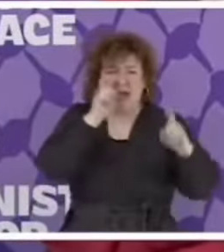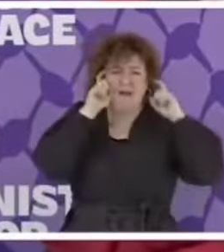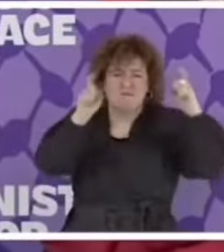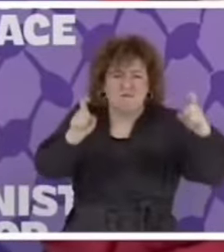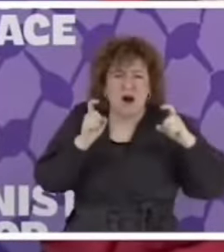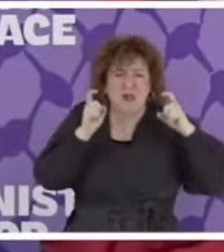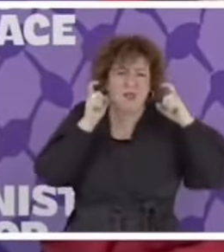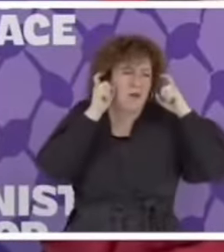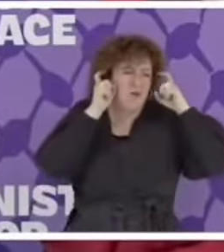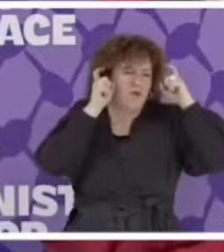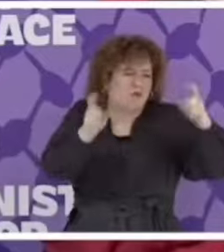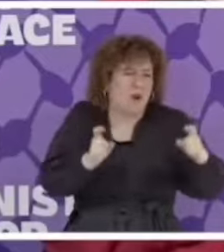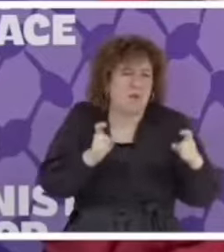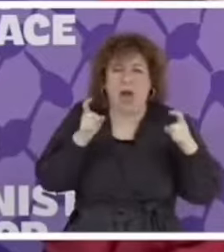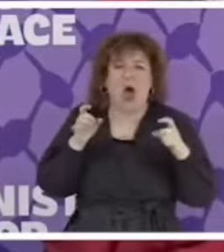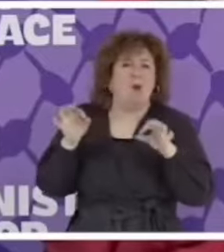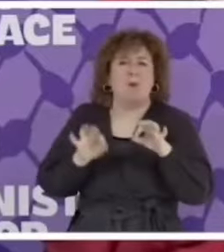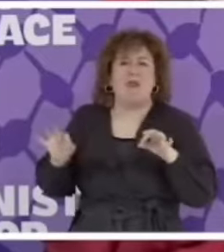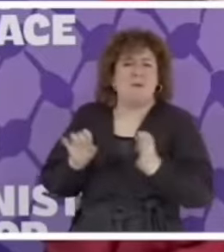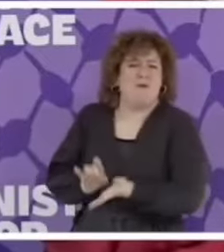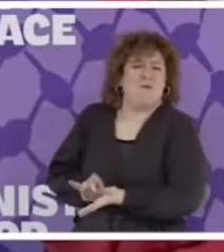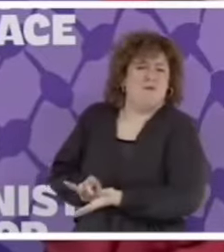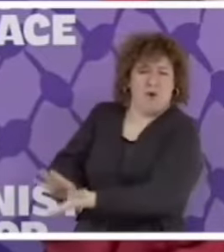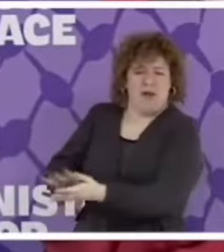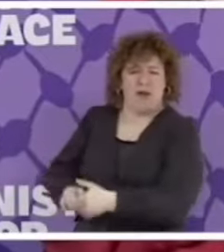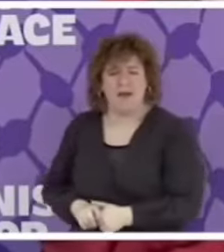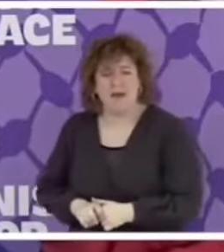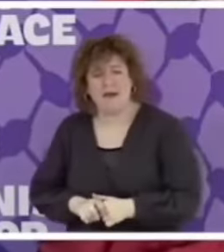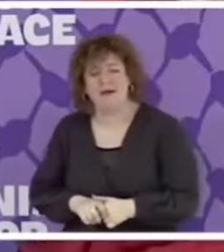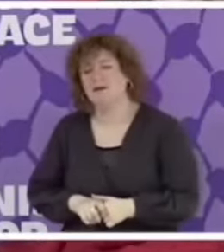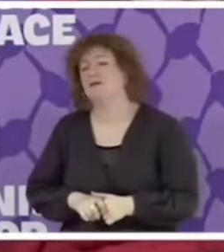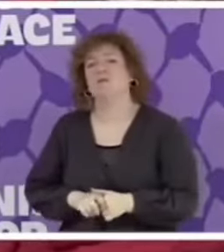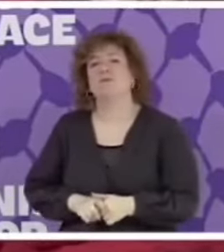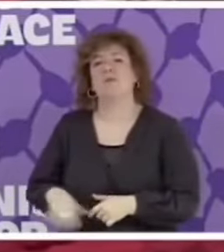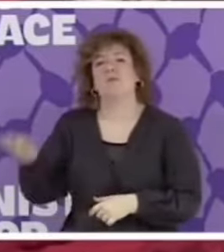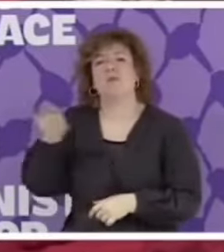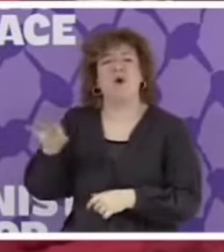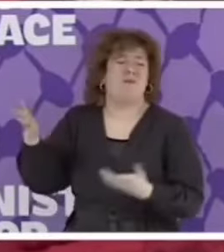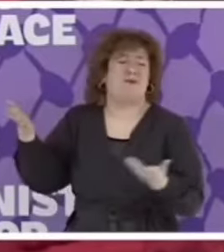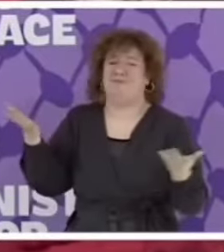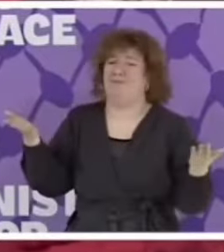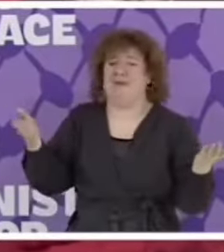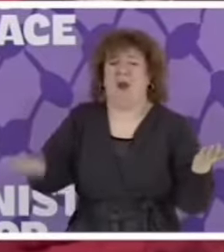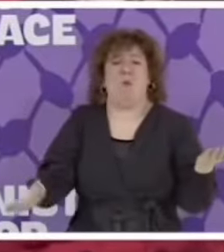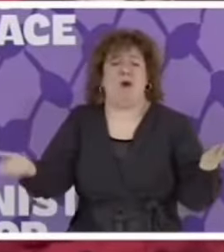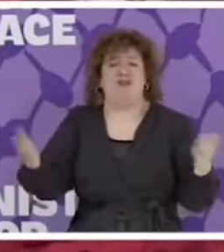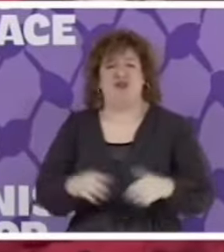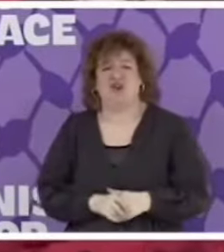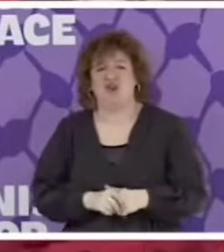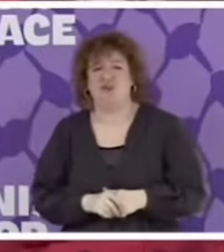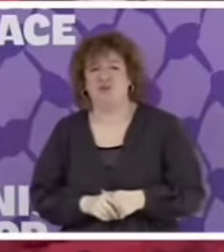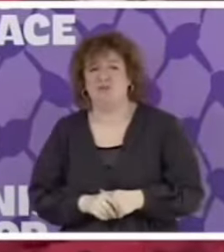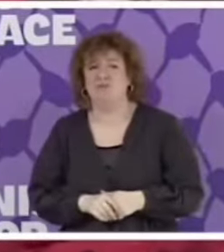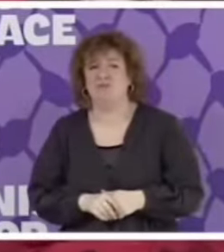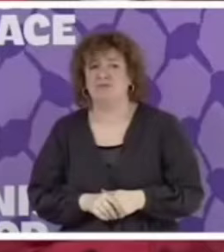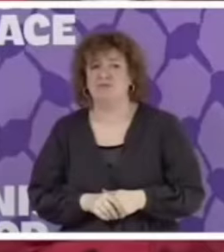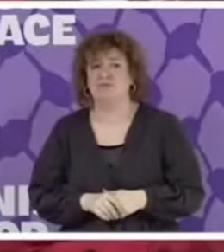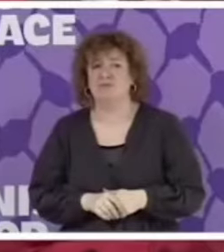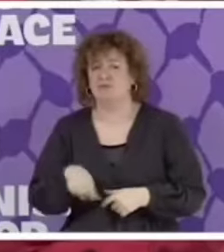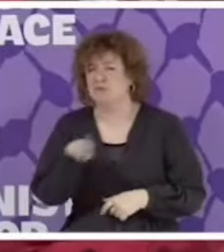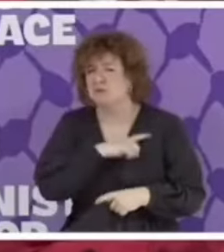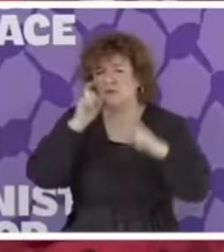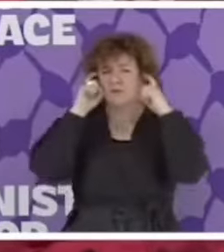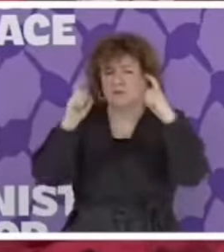tantos esfuerzos por echar a Podemos del gobierno, por decir que Podemos está muerto? ¿Por qué creéis que han hecho